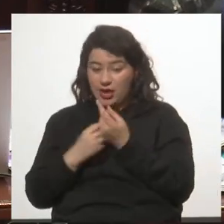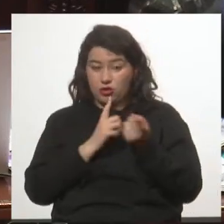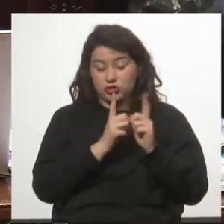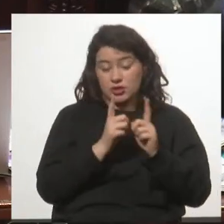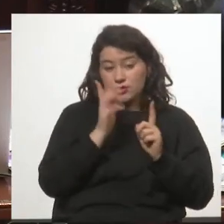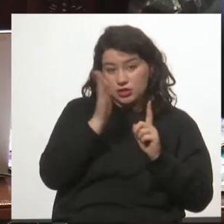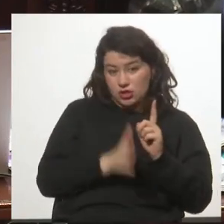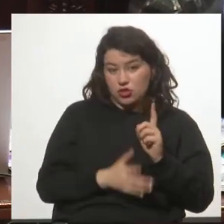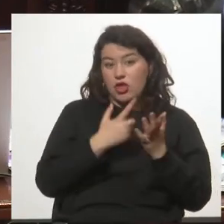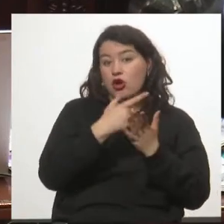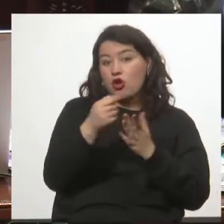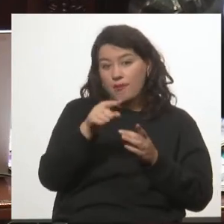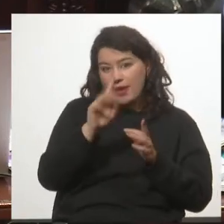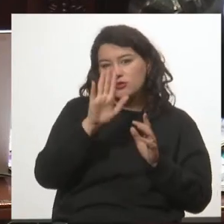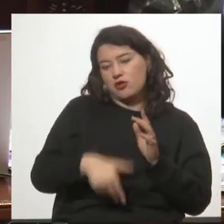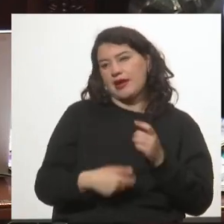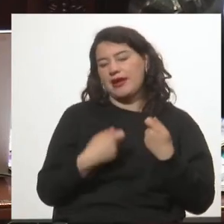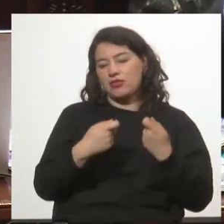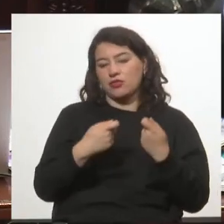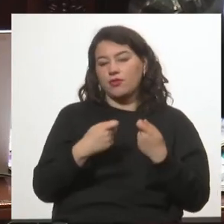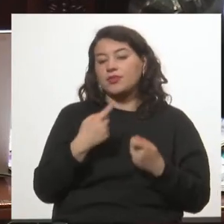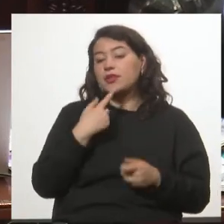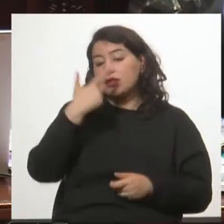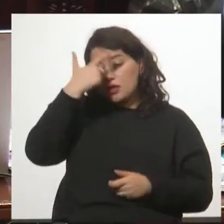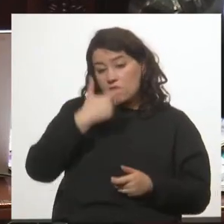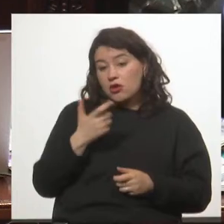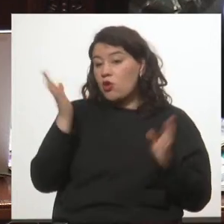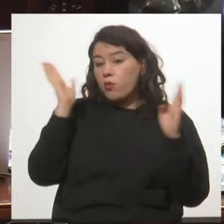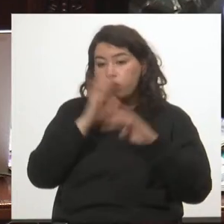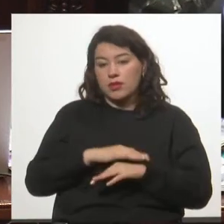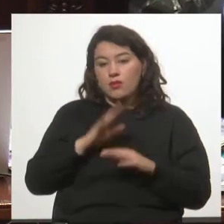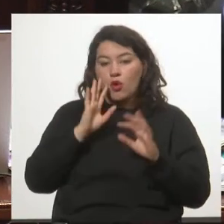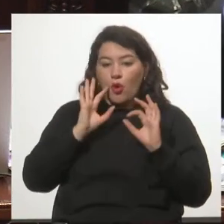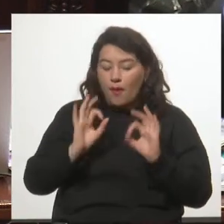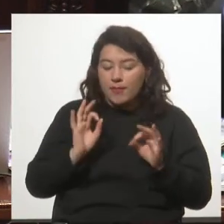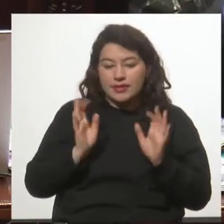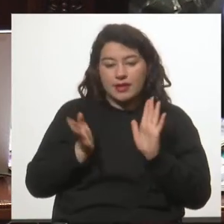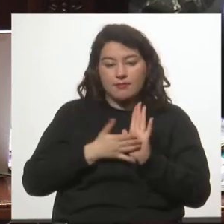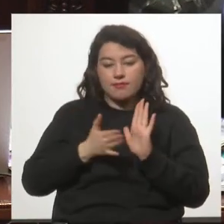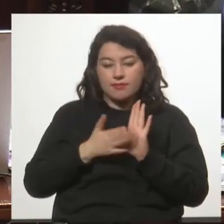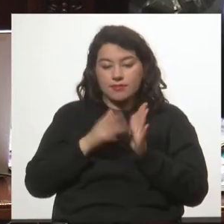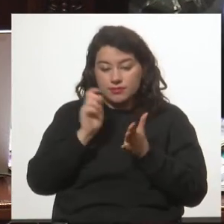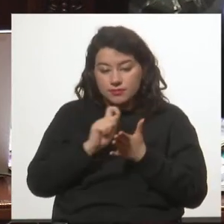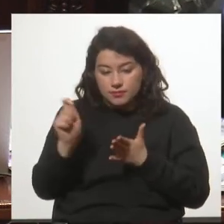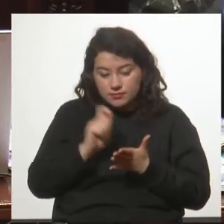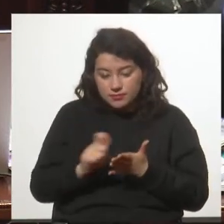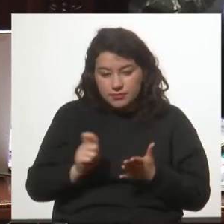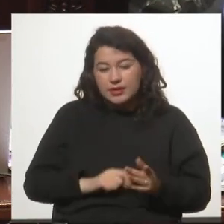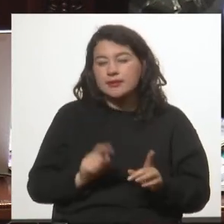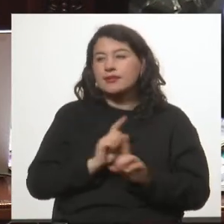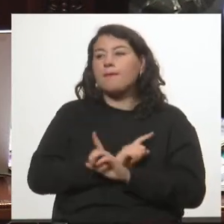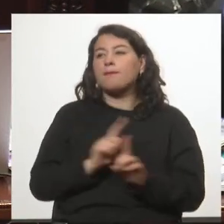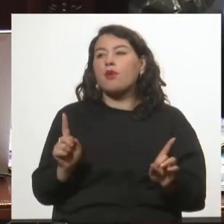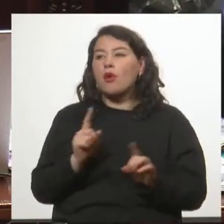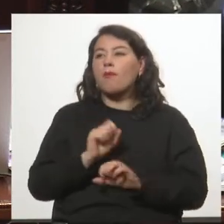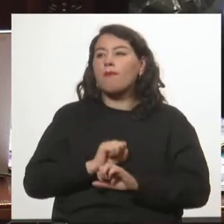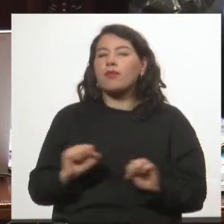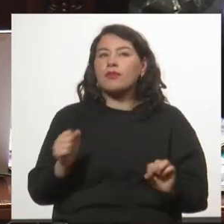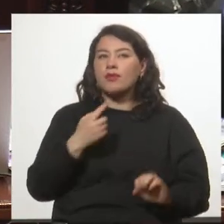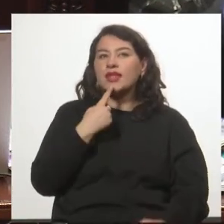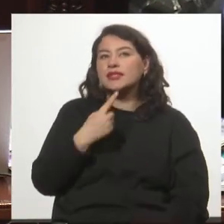compras y dice el auditor al no poder verificar la totalidad de la documentación tampoco se puede afirmar